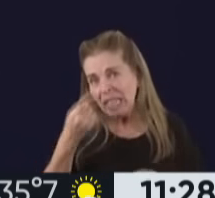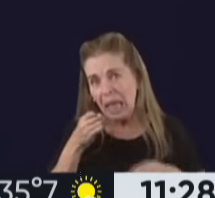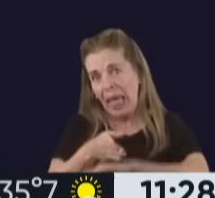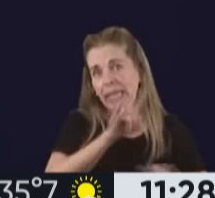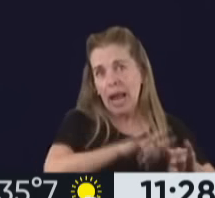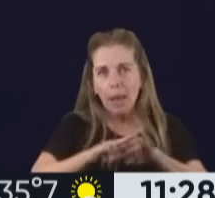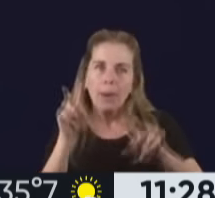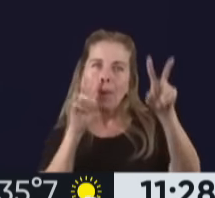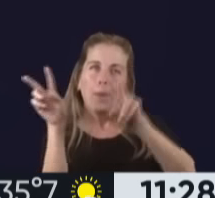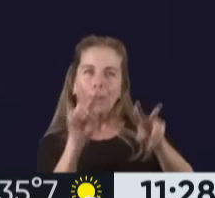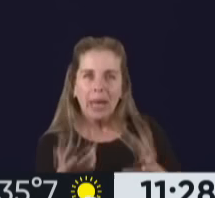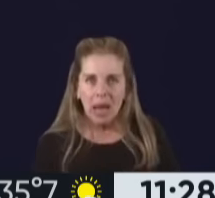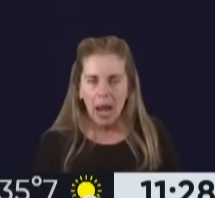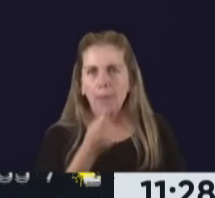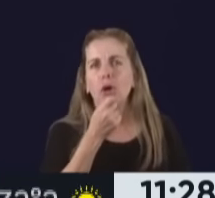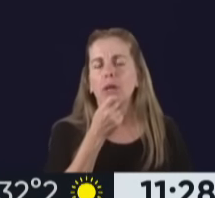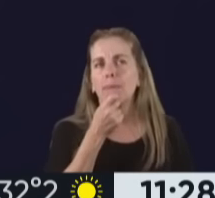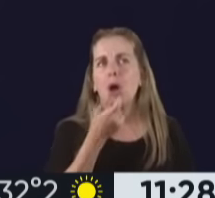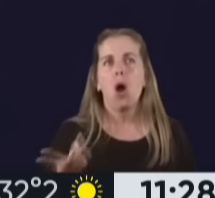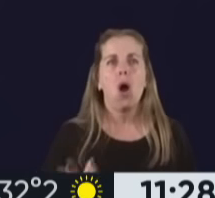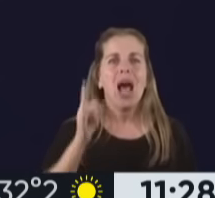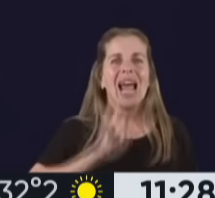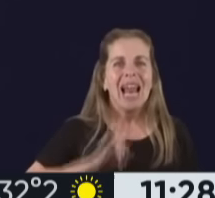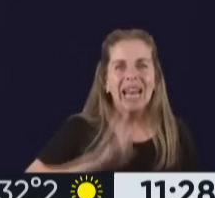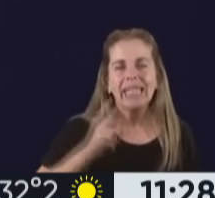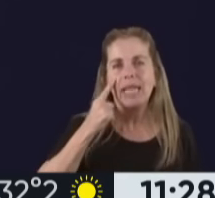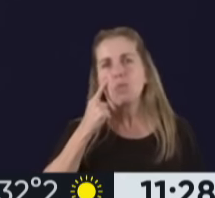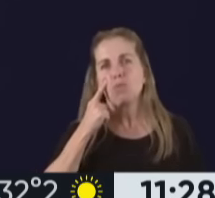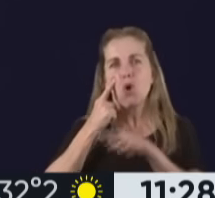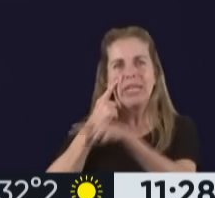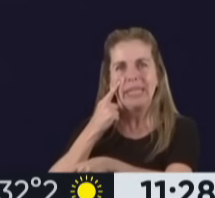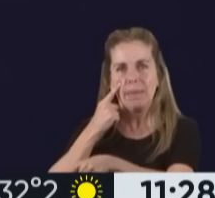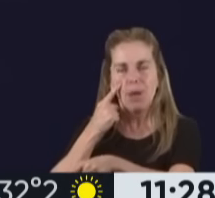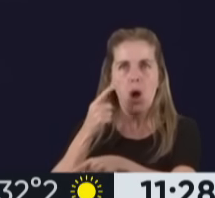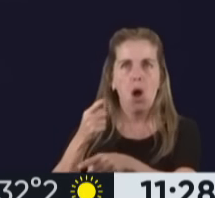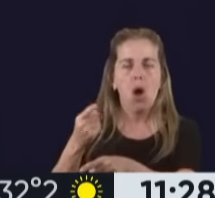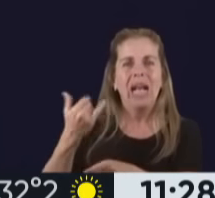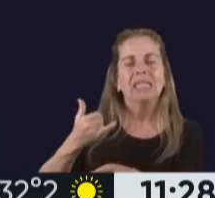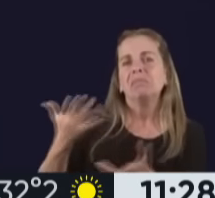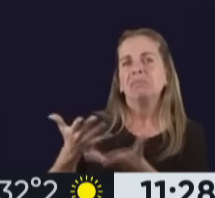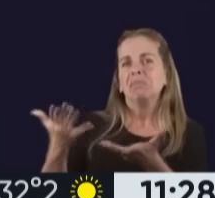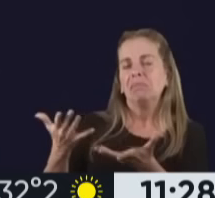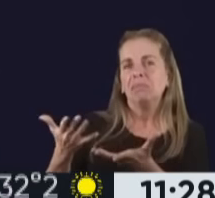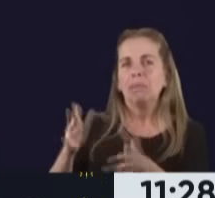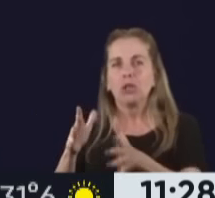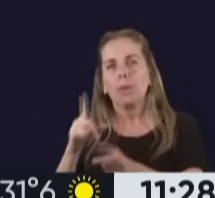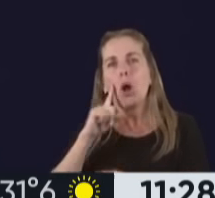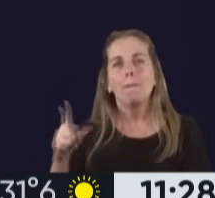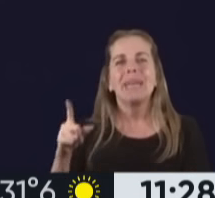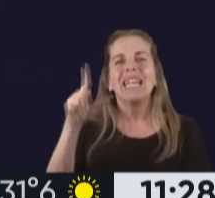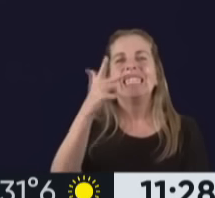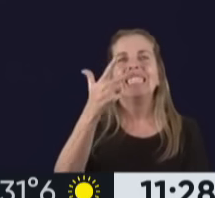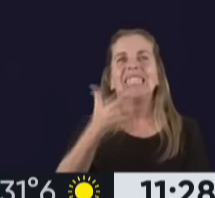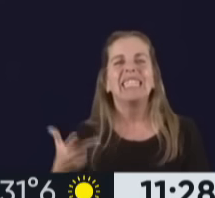ejemplo, una leche que en un municipio que no tiene tasa puede oscilar en los